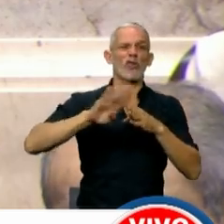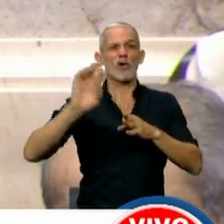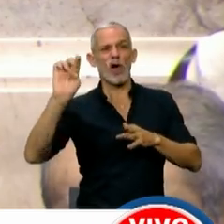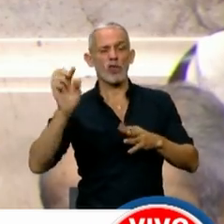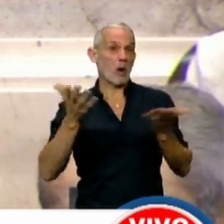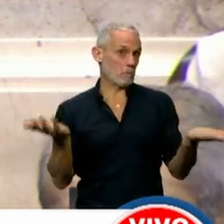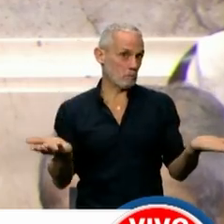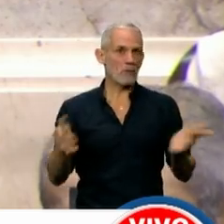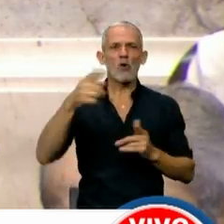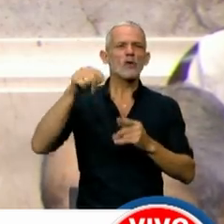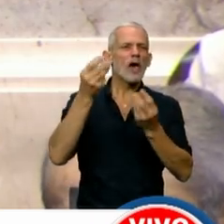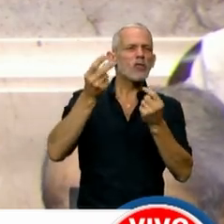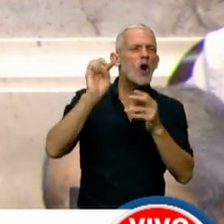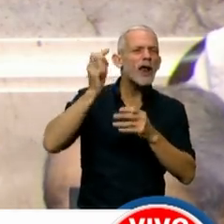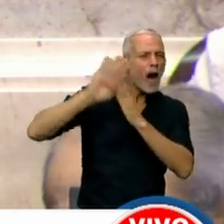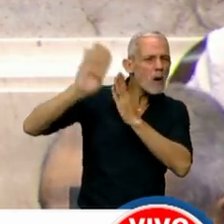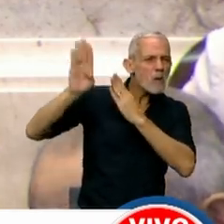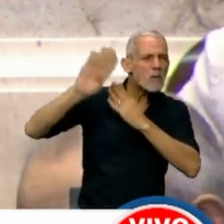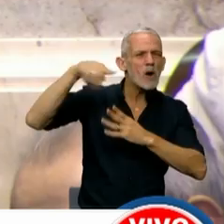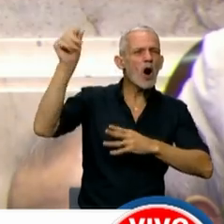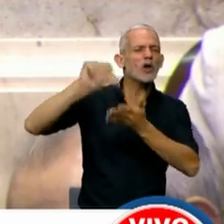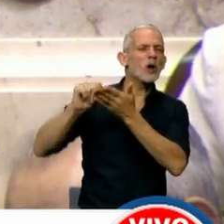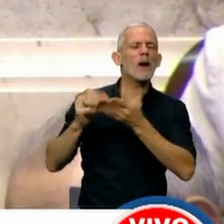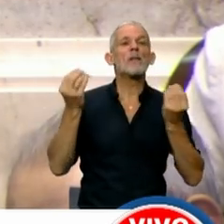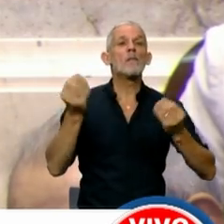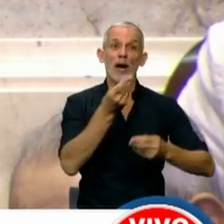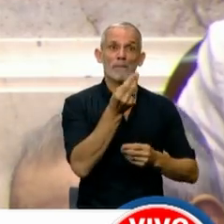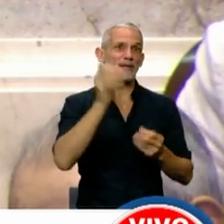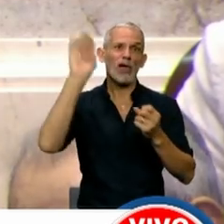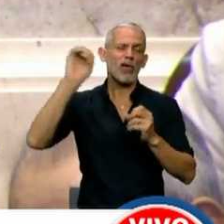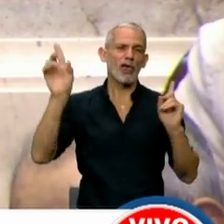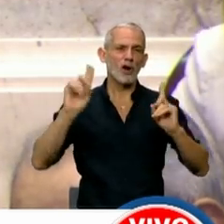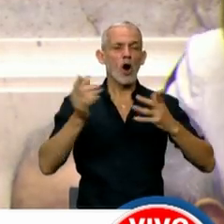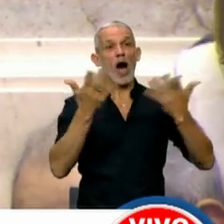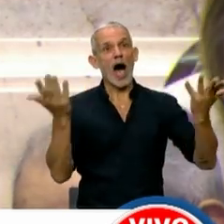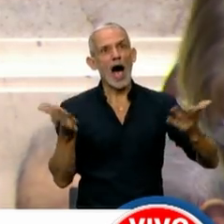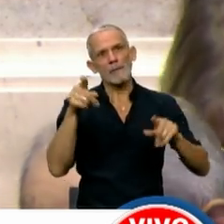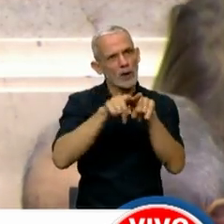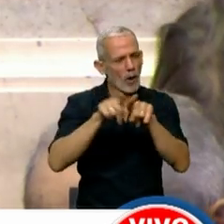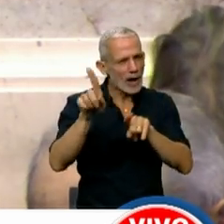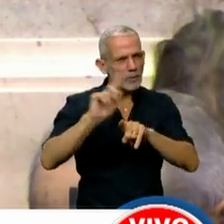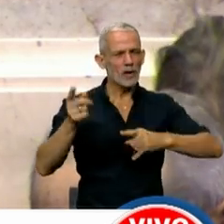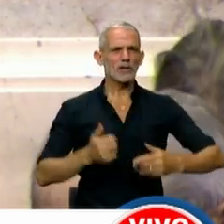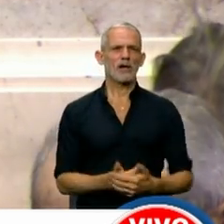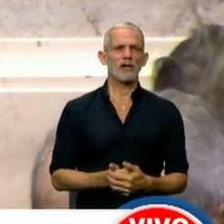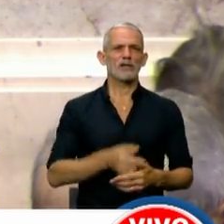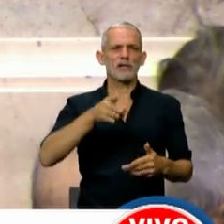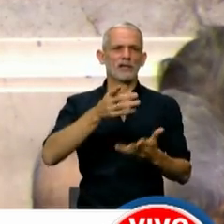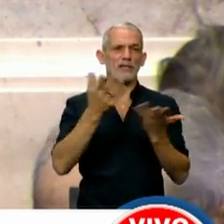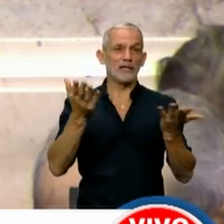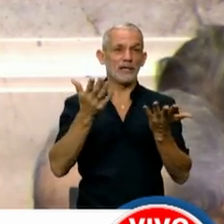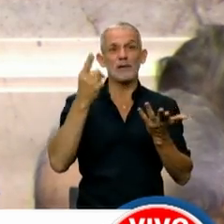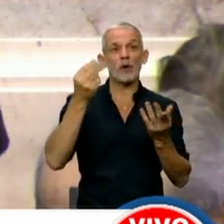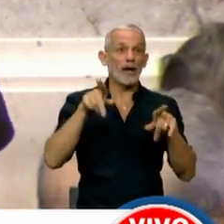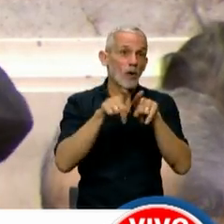ustedes no hubieran jugado los dólares porque no jugaron los pesos porque no es lo mismo no es decididamente